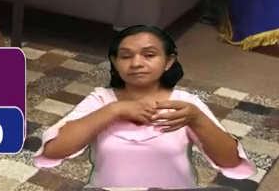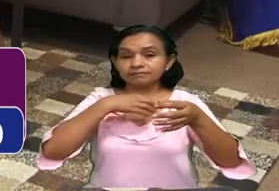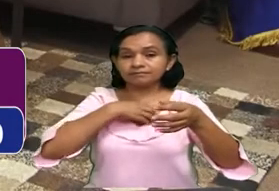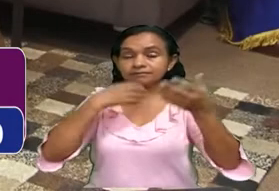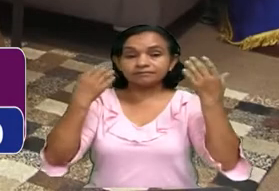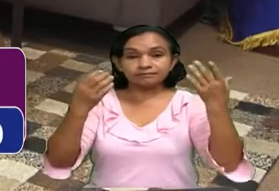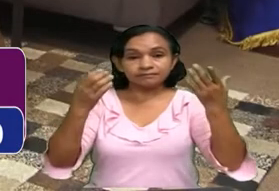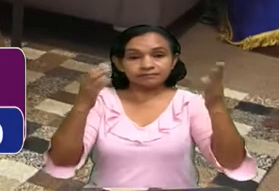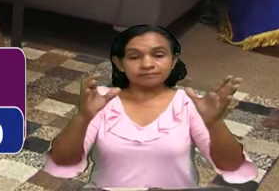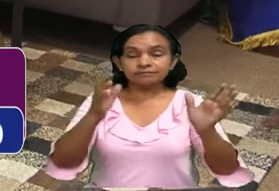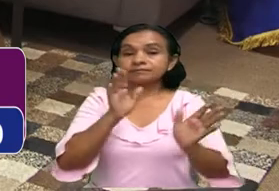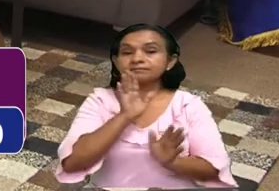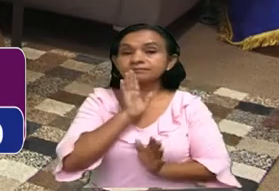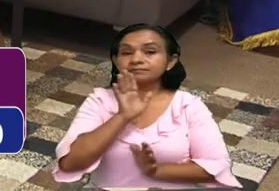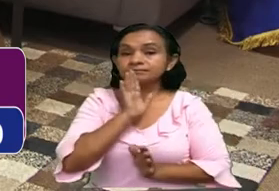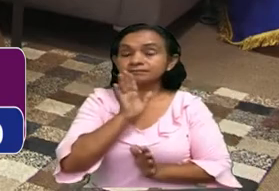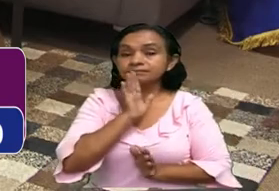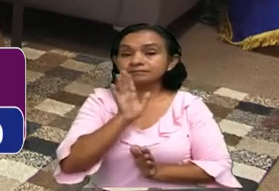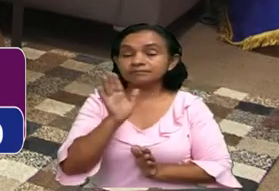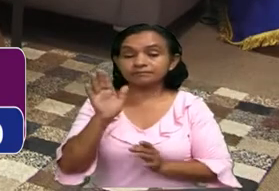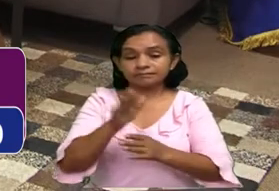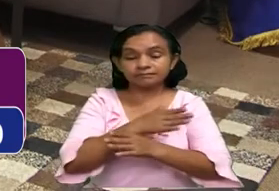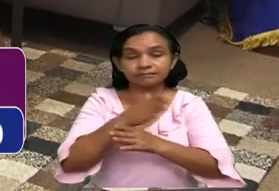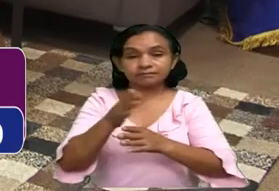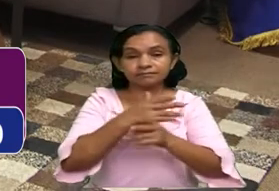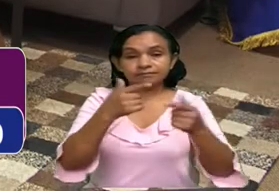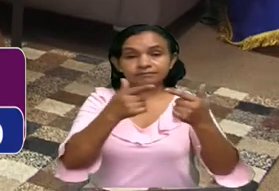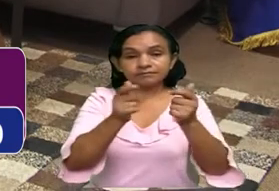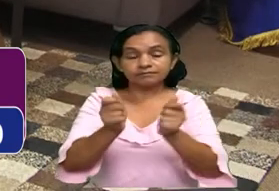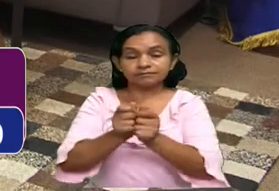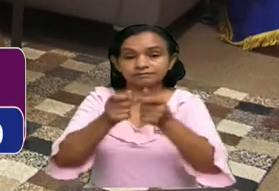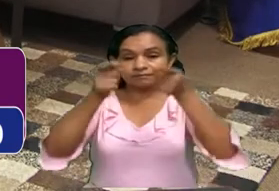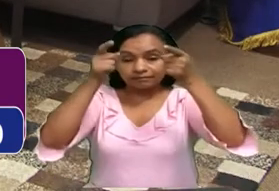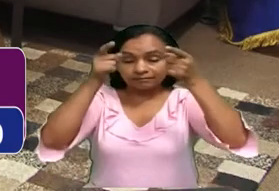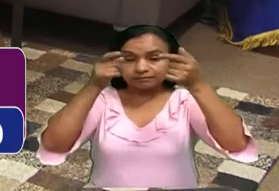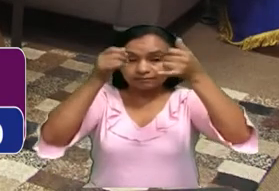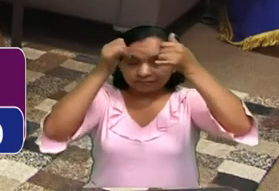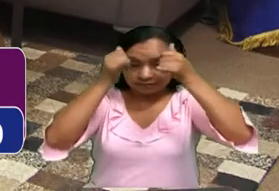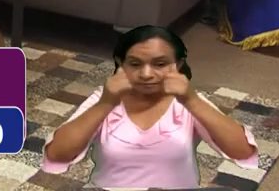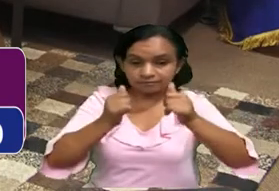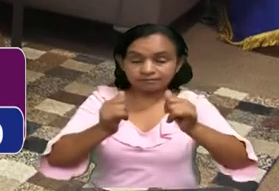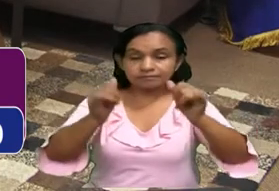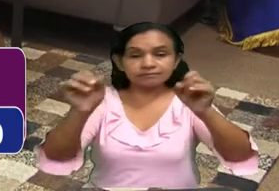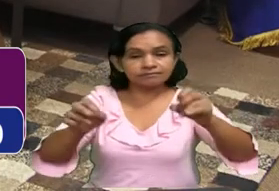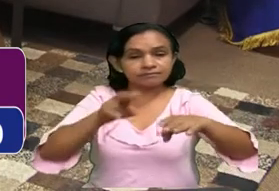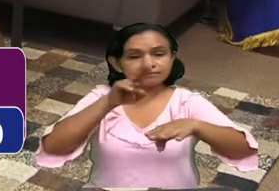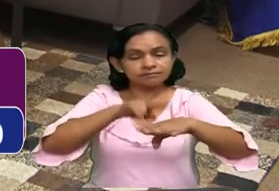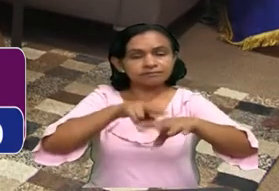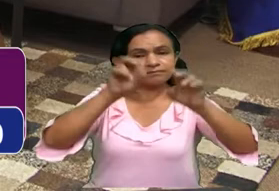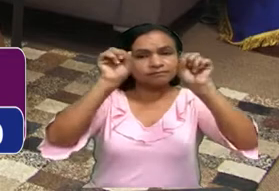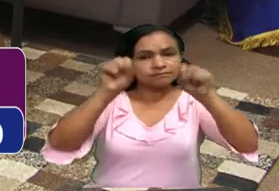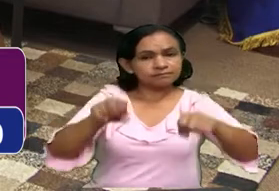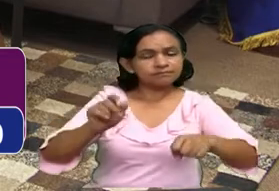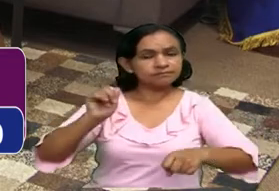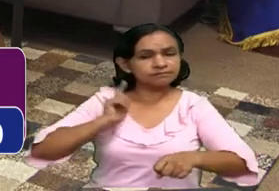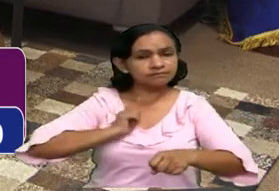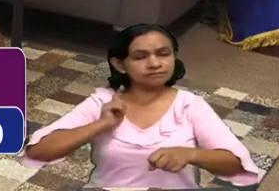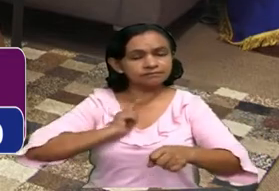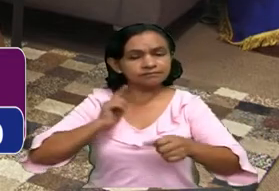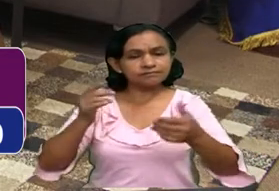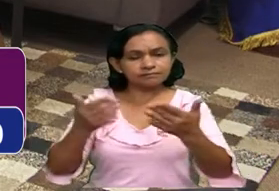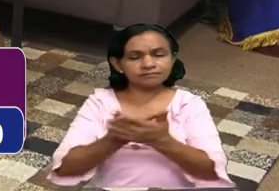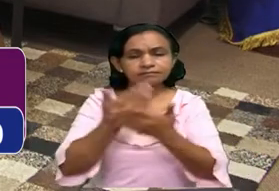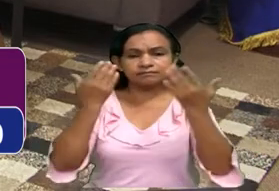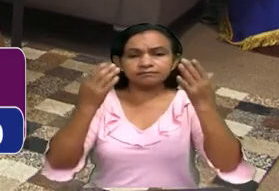de los que estamos hablando, pequeños y medianos, que es la ganadería nacional, puedan adoptar tecnologías, puedan